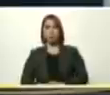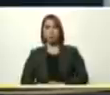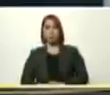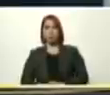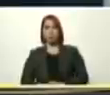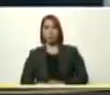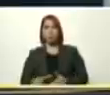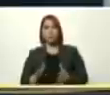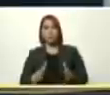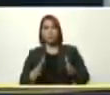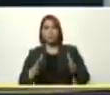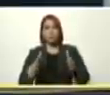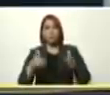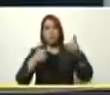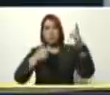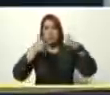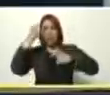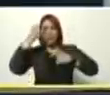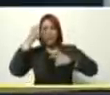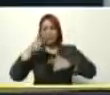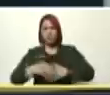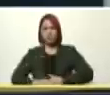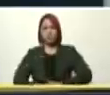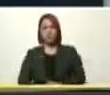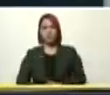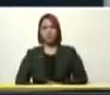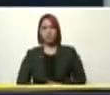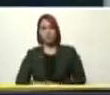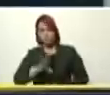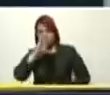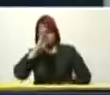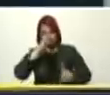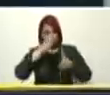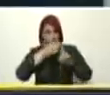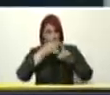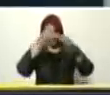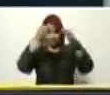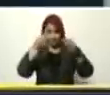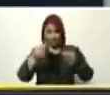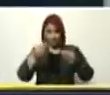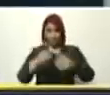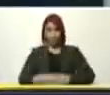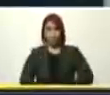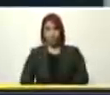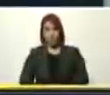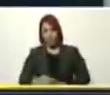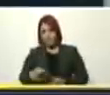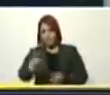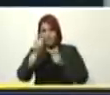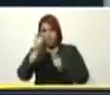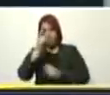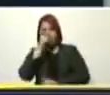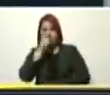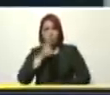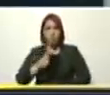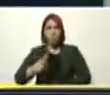en el camino de Chávez, en el rumbo correcto, aprendiendo del pueblo,